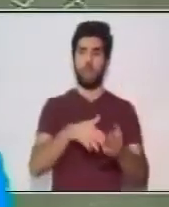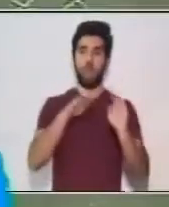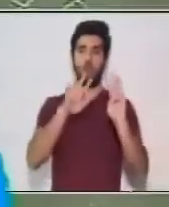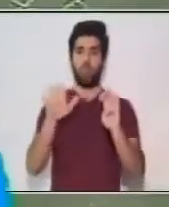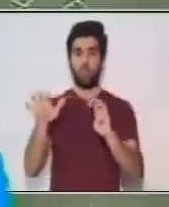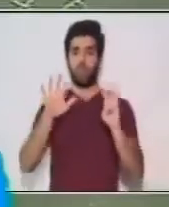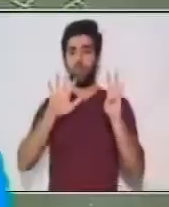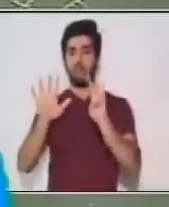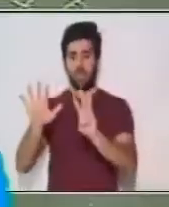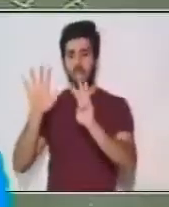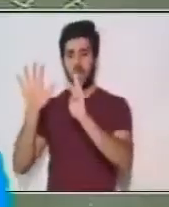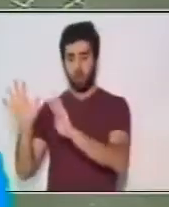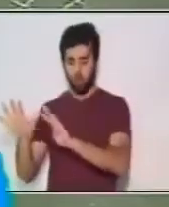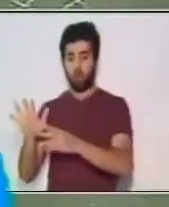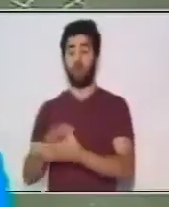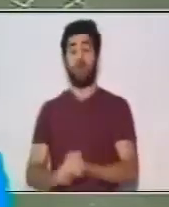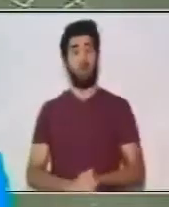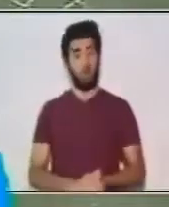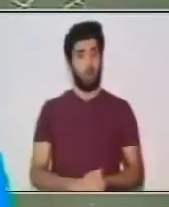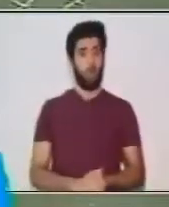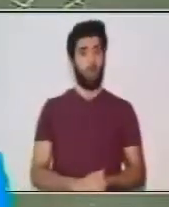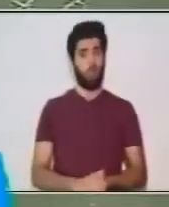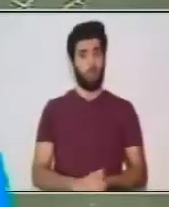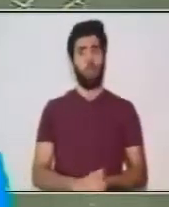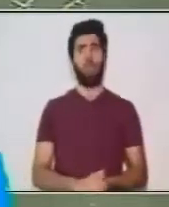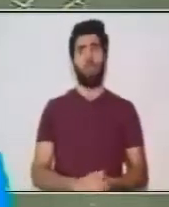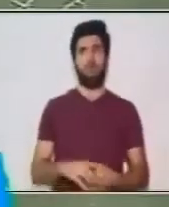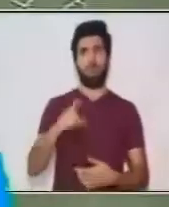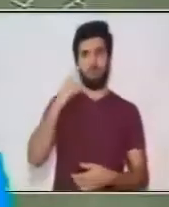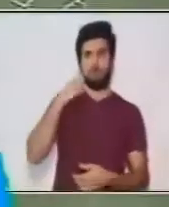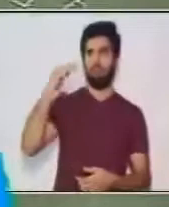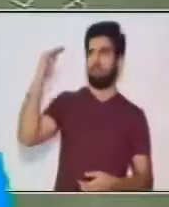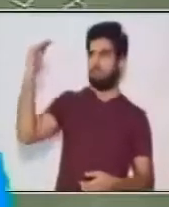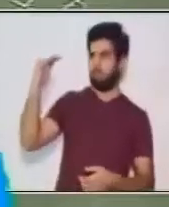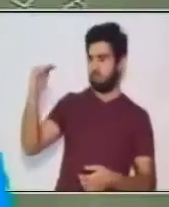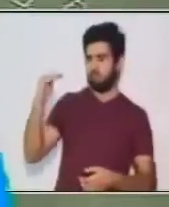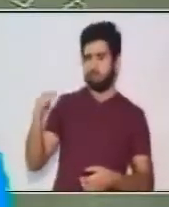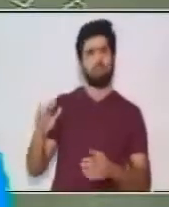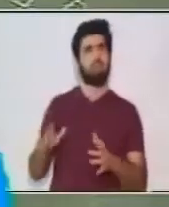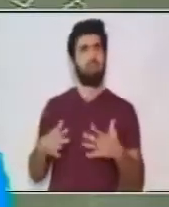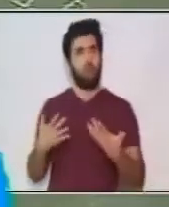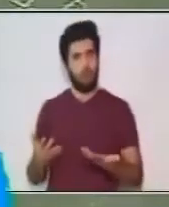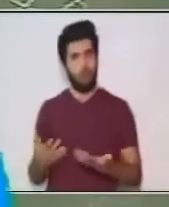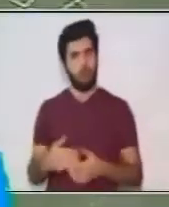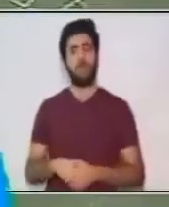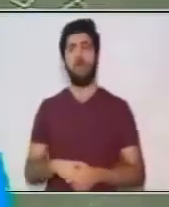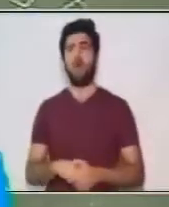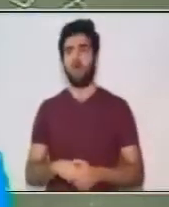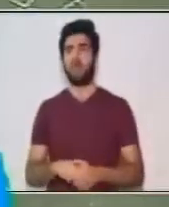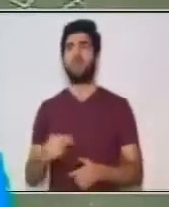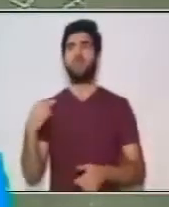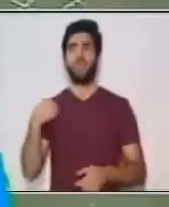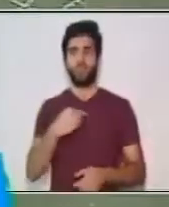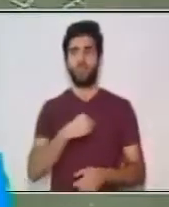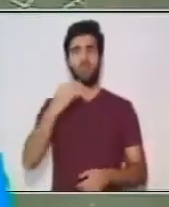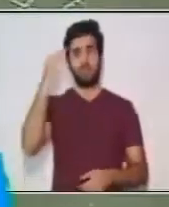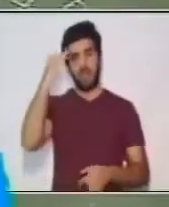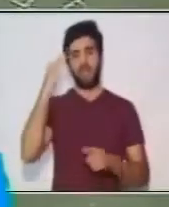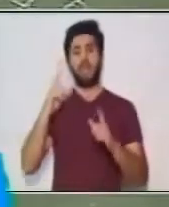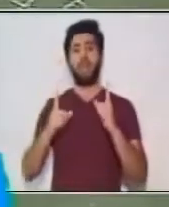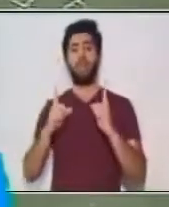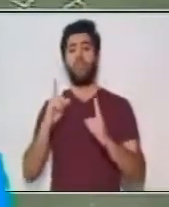8.888. Mira qué es lo que está pasando acá. Lo que tenemos que determinar son cuáles son